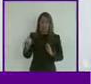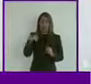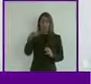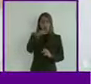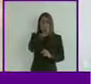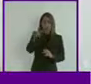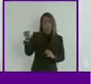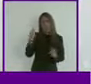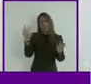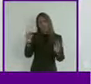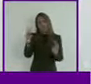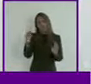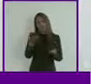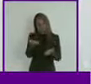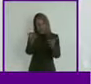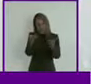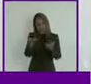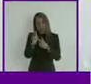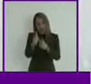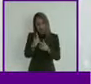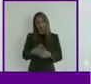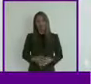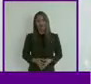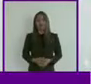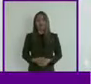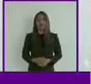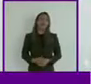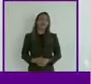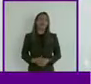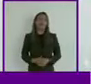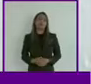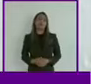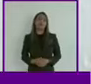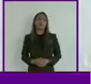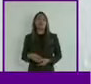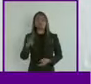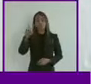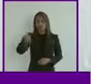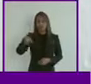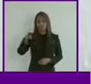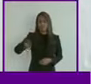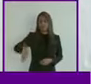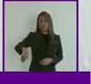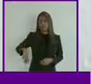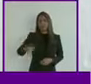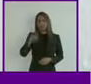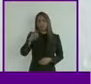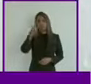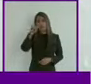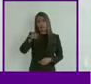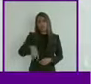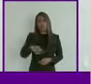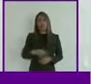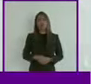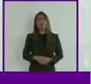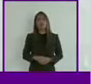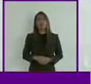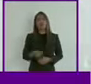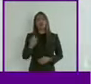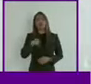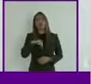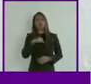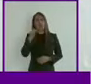Va, Sua. Muchas gracias. Bueno, pues me parece muy cierto lo que dijo, que no nos comprábamos esa